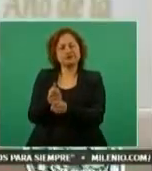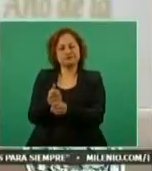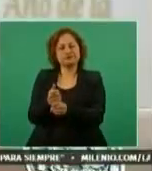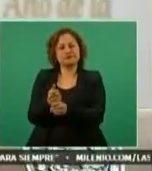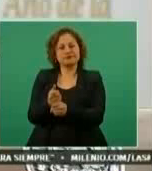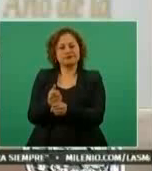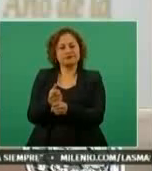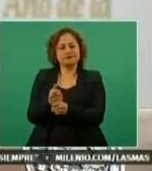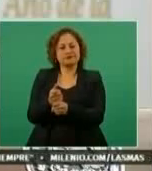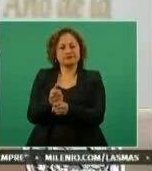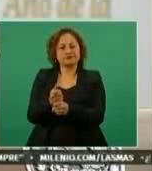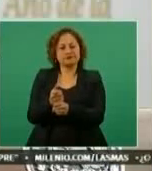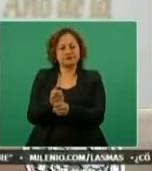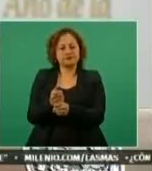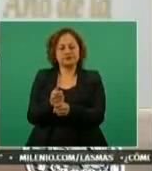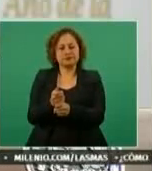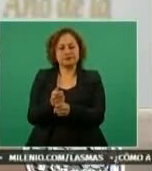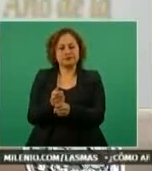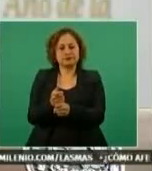lo que